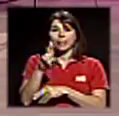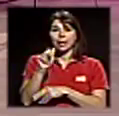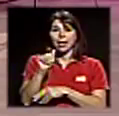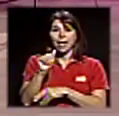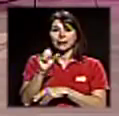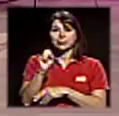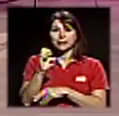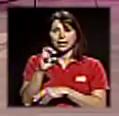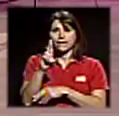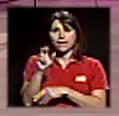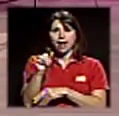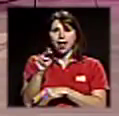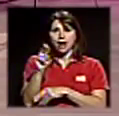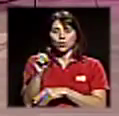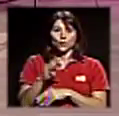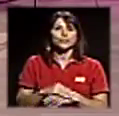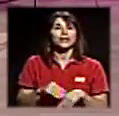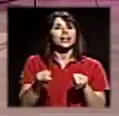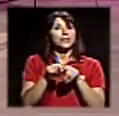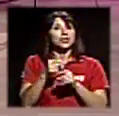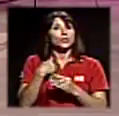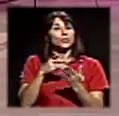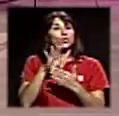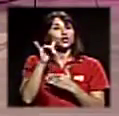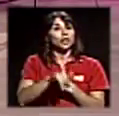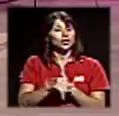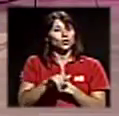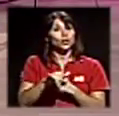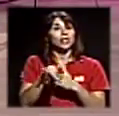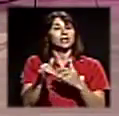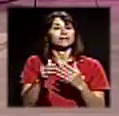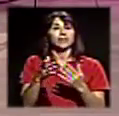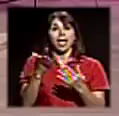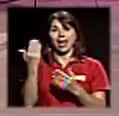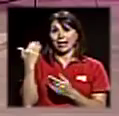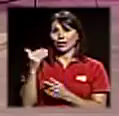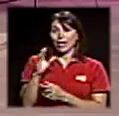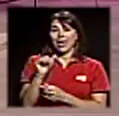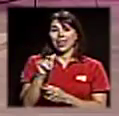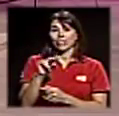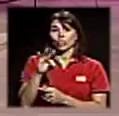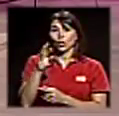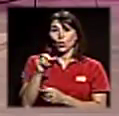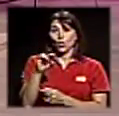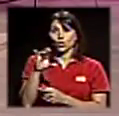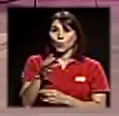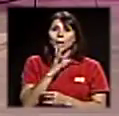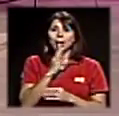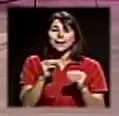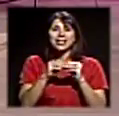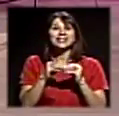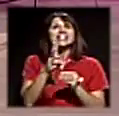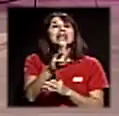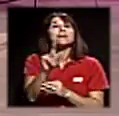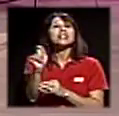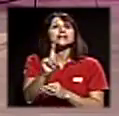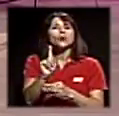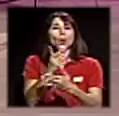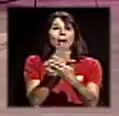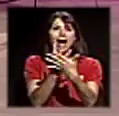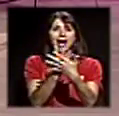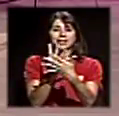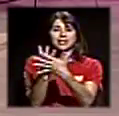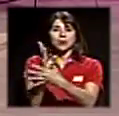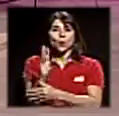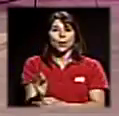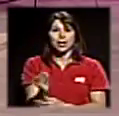Tuvimos un proyecto de yoga que ahora Antonio nos va a hablar más, de 6 meses en la cárcel juvenil. Tuvimos